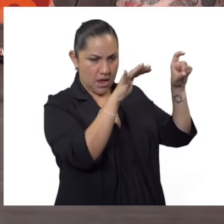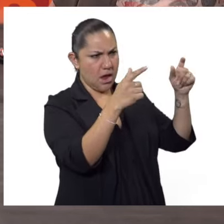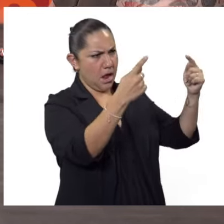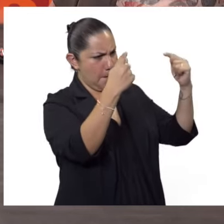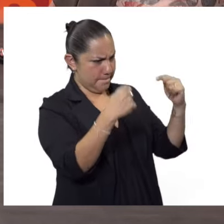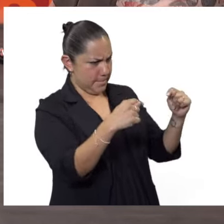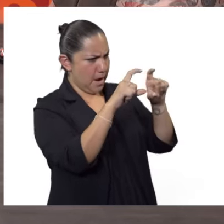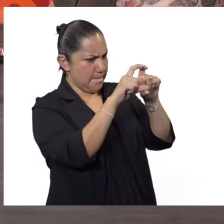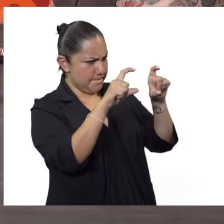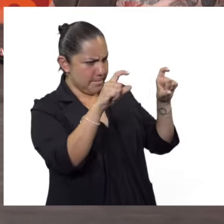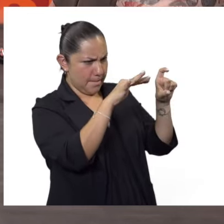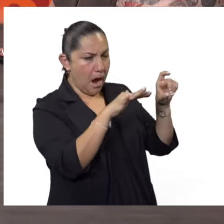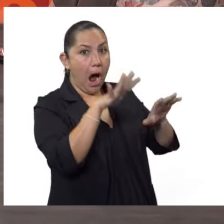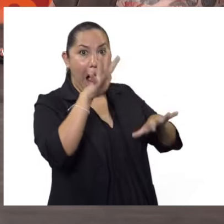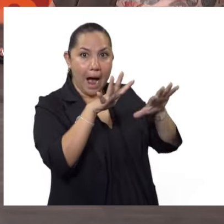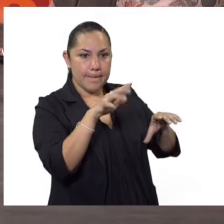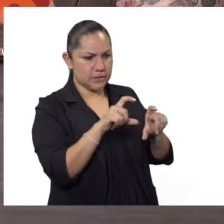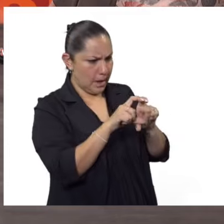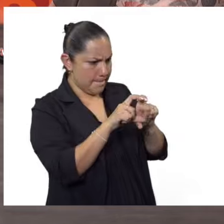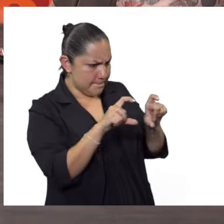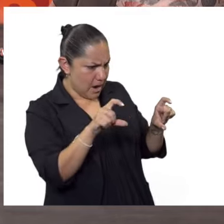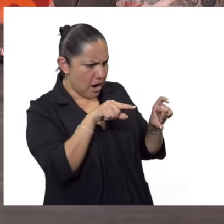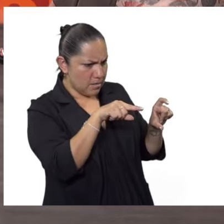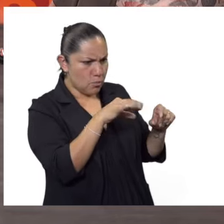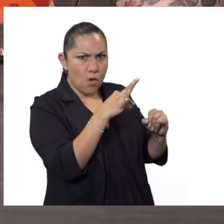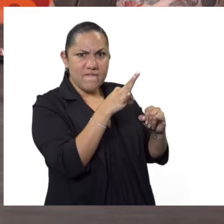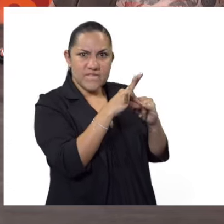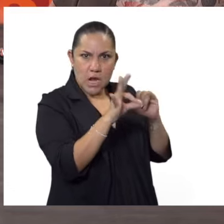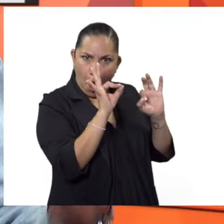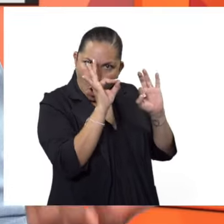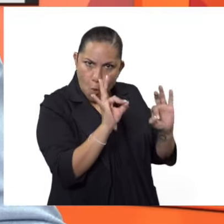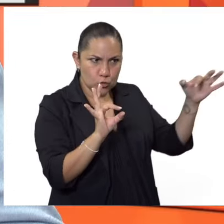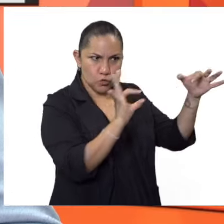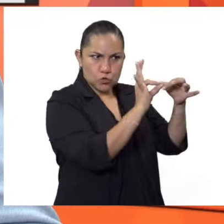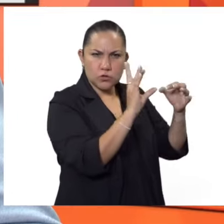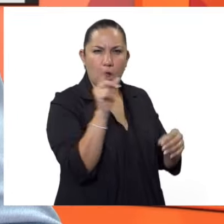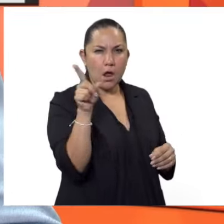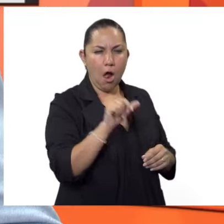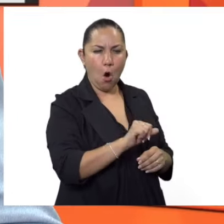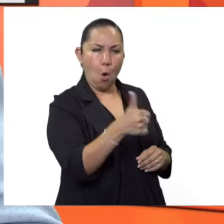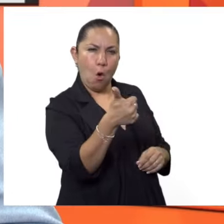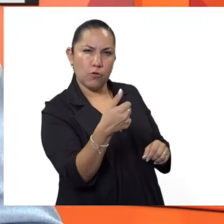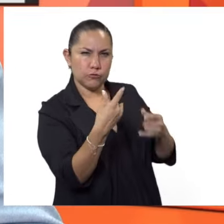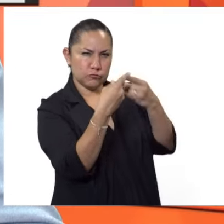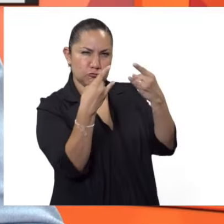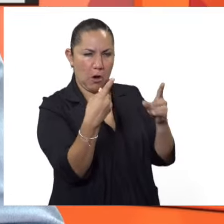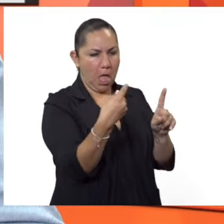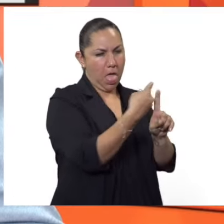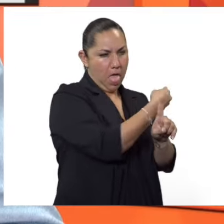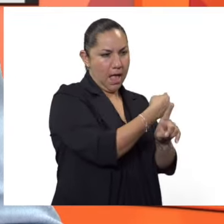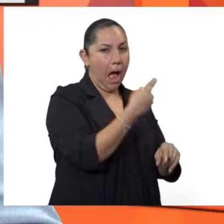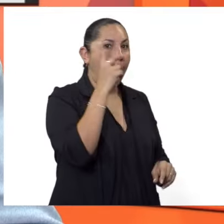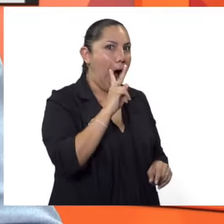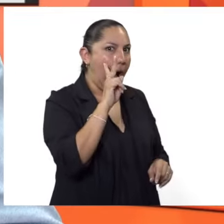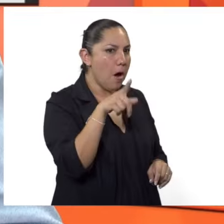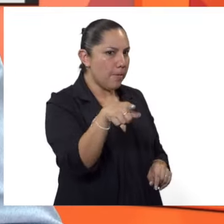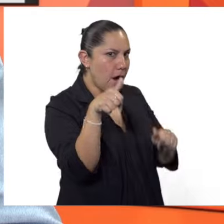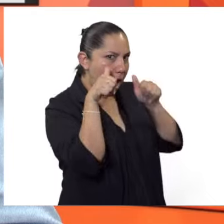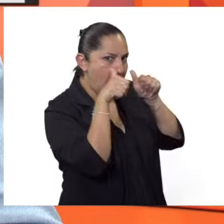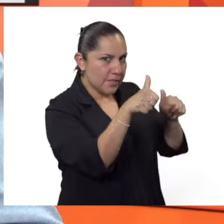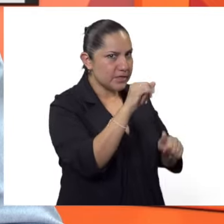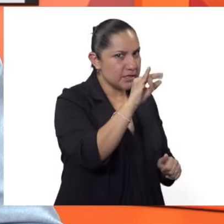y no no estaba leyendo el pfo final sino estaba inventando otra cosa para que yo estuviera atento Y eso fue